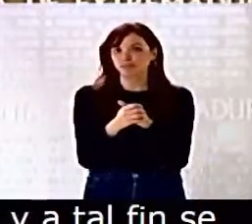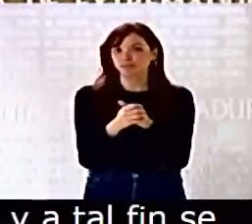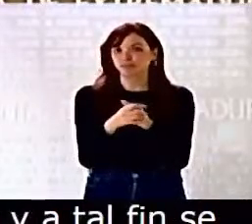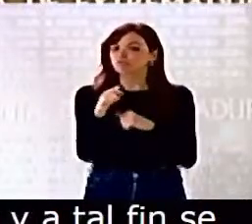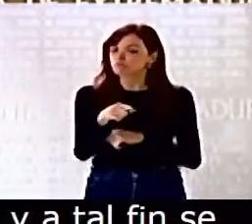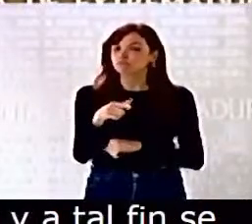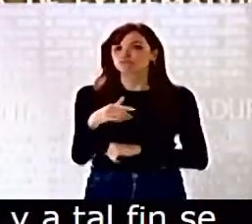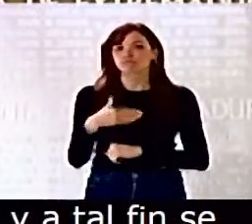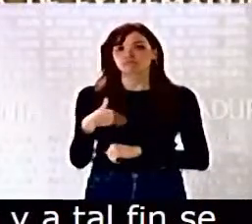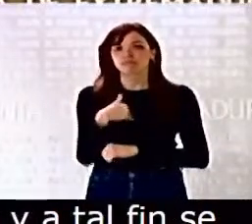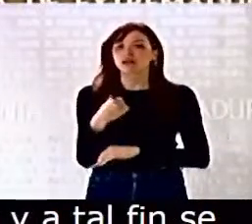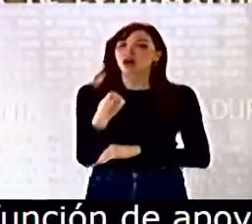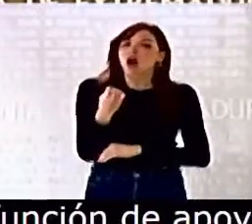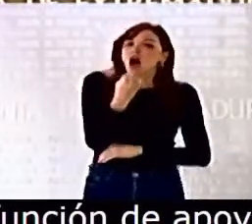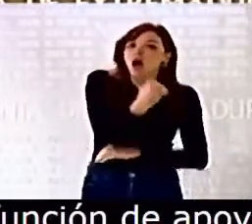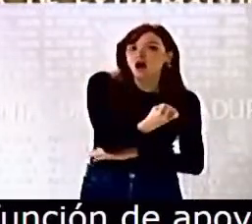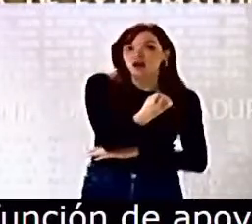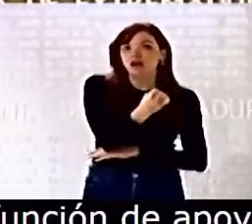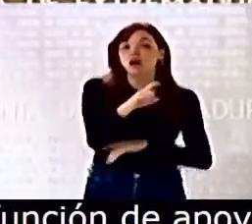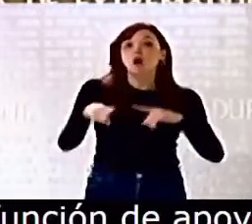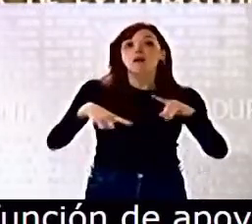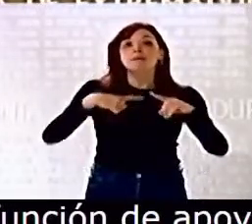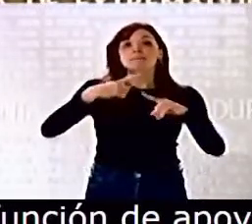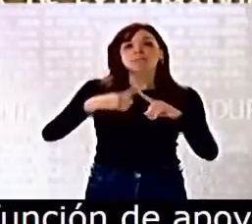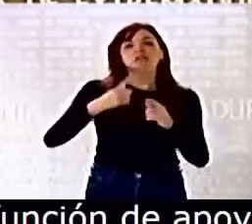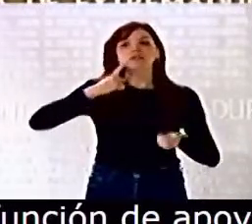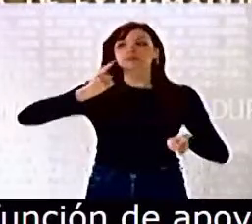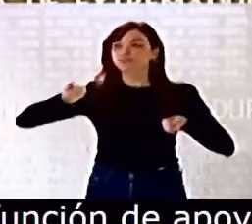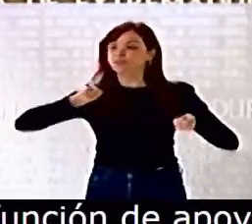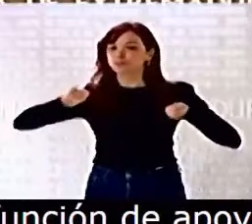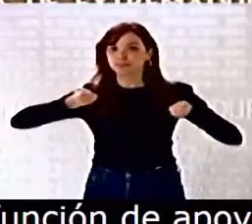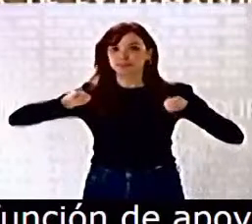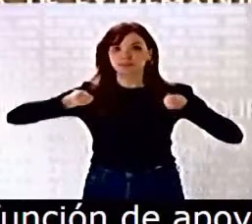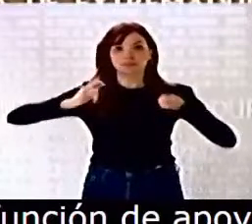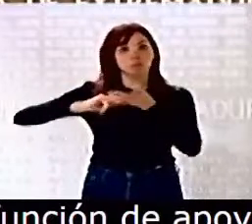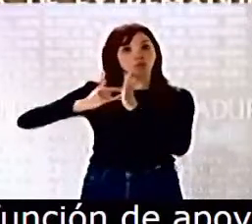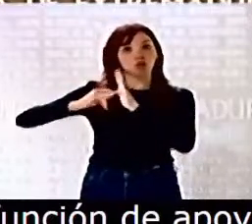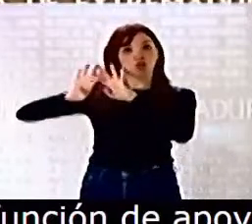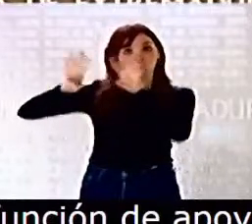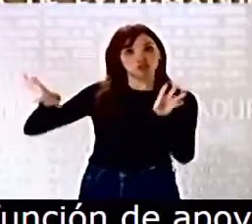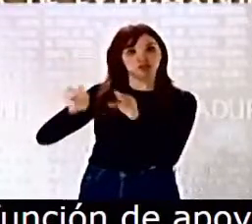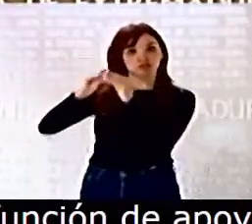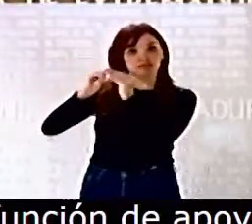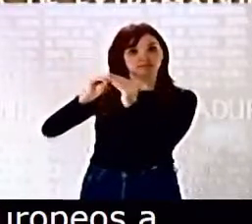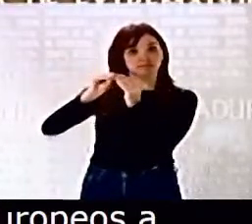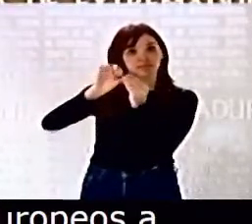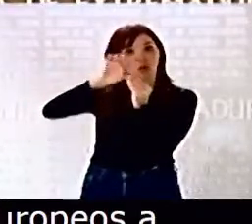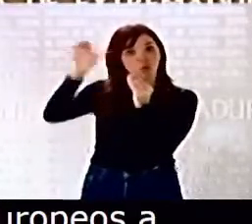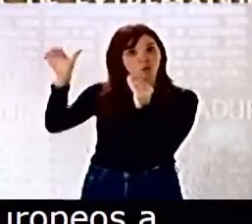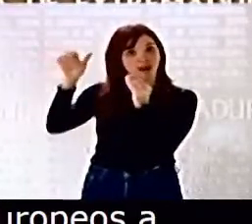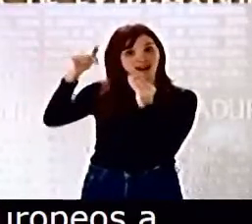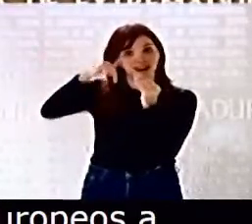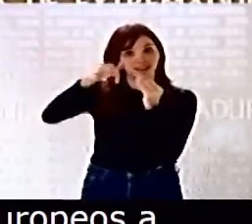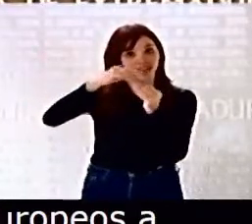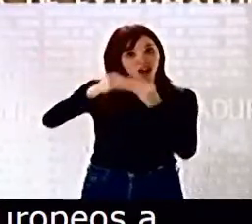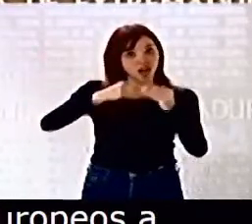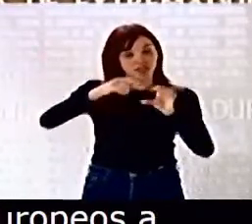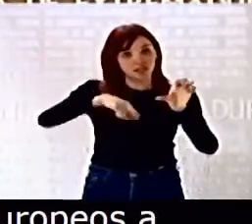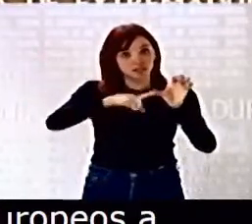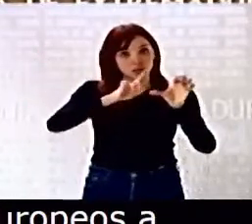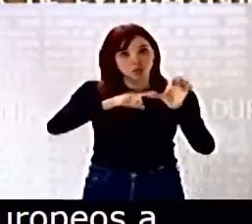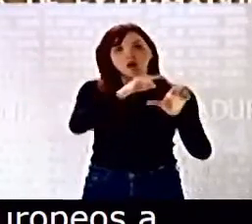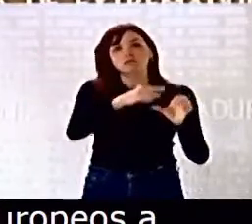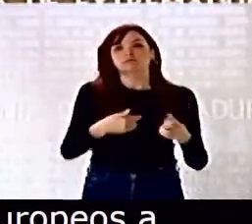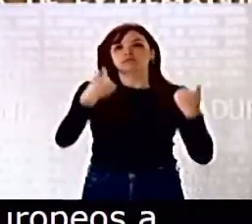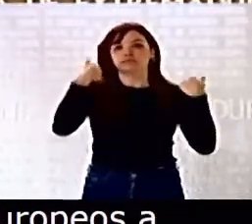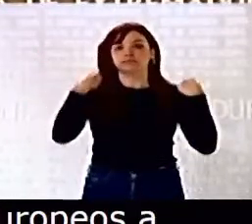impulso y coordinación de los programas y proyectos europeos a gestionar por la Junta de Extremadura, sus organismos